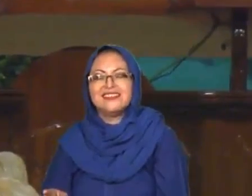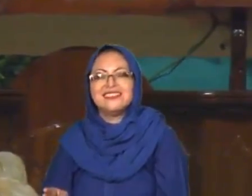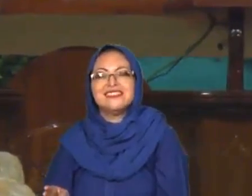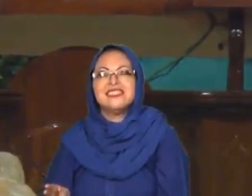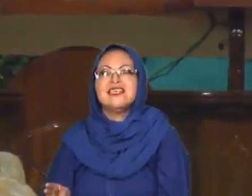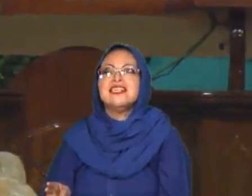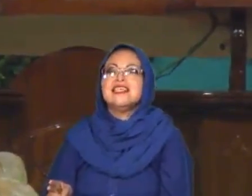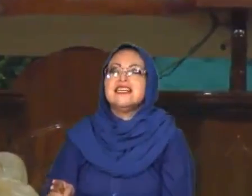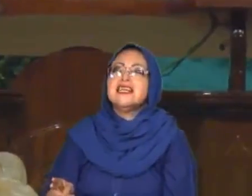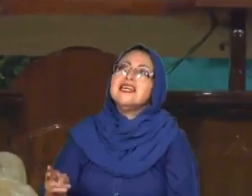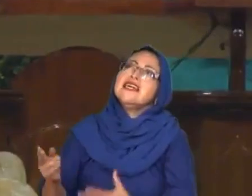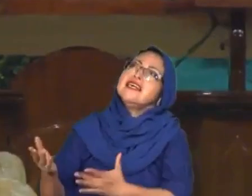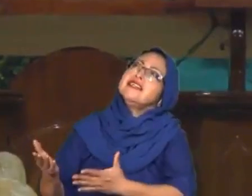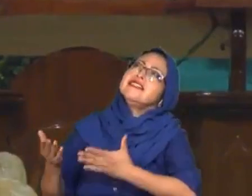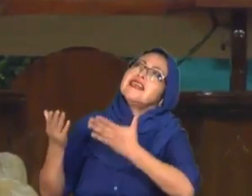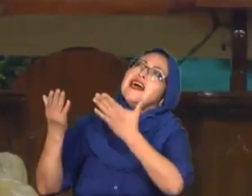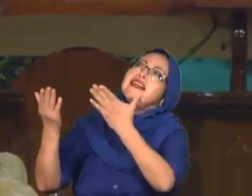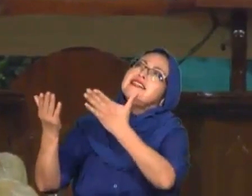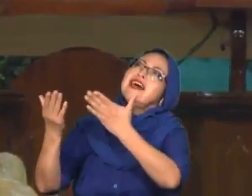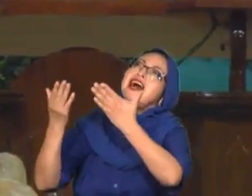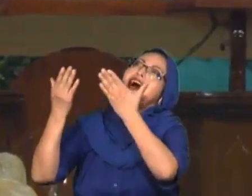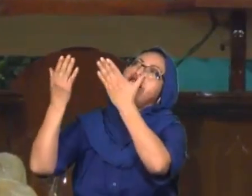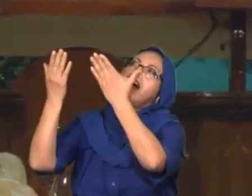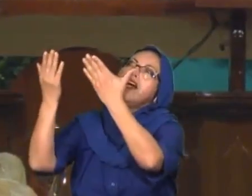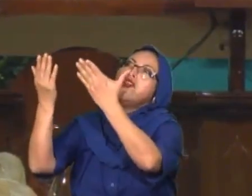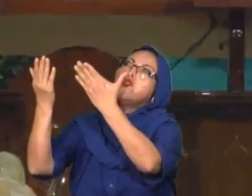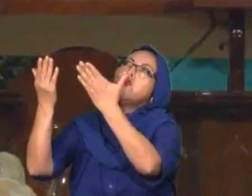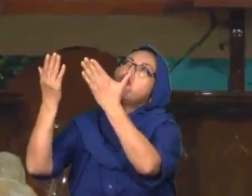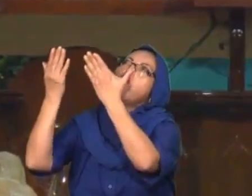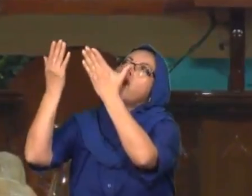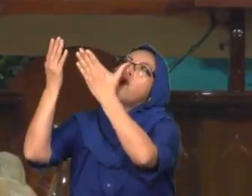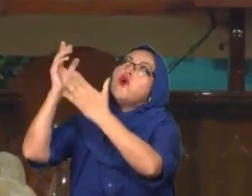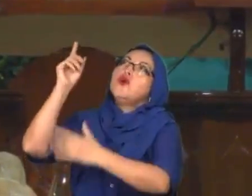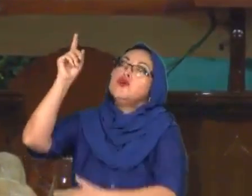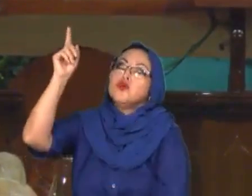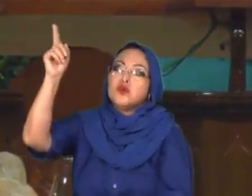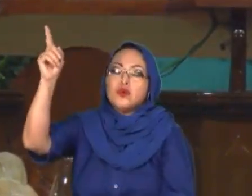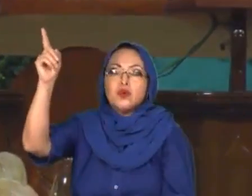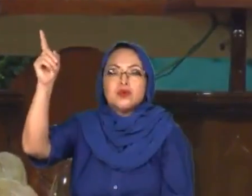siglos, exaltado seas tú,